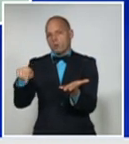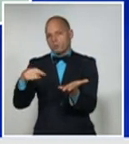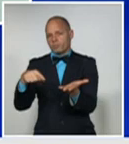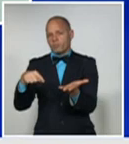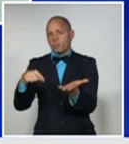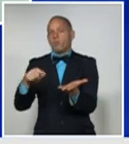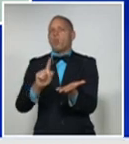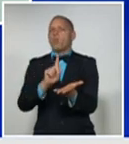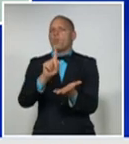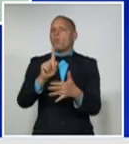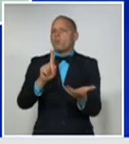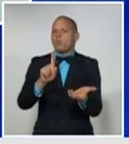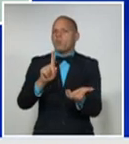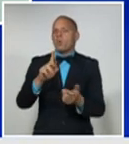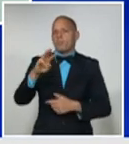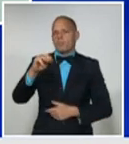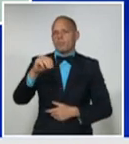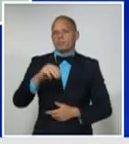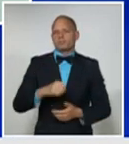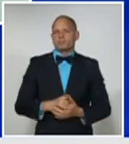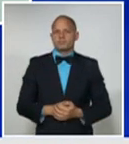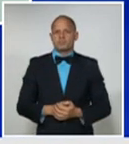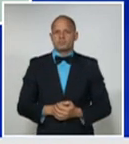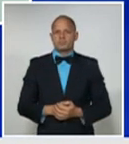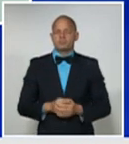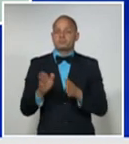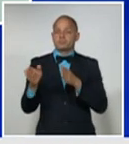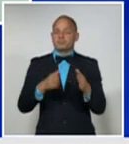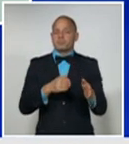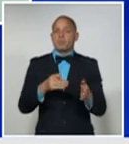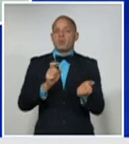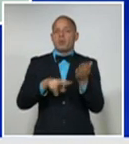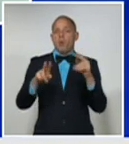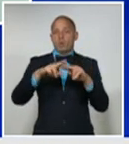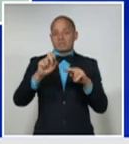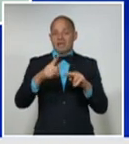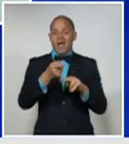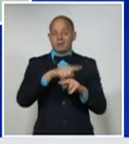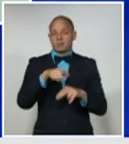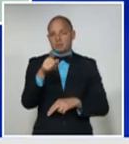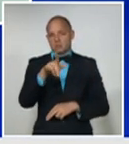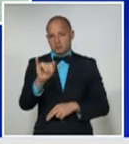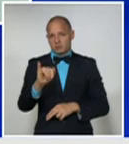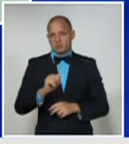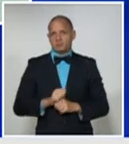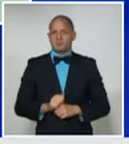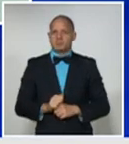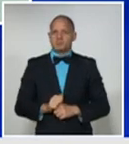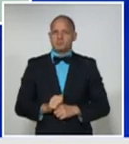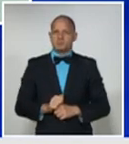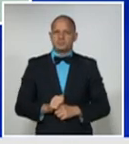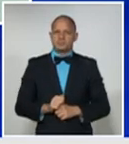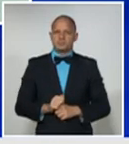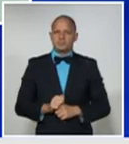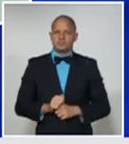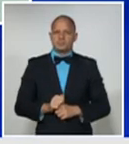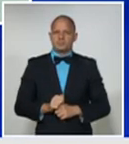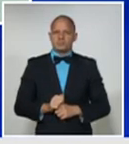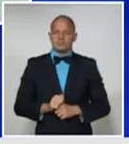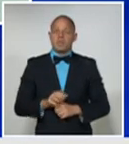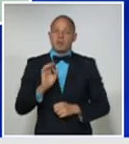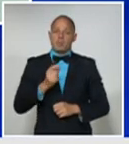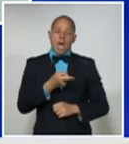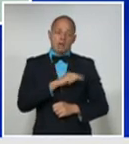municipio Manatí. Holguín con 16 casos autóctonos ayer, 8 más que la